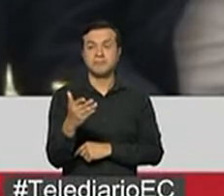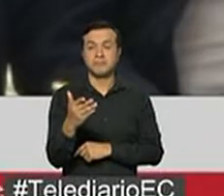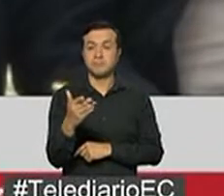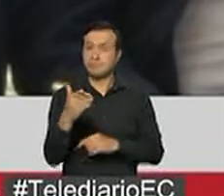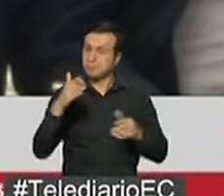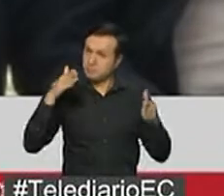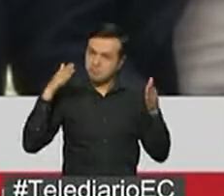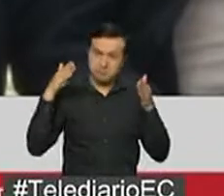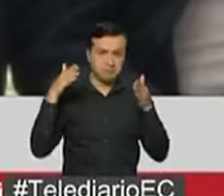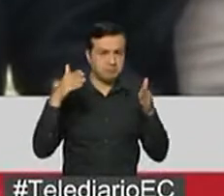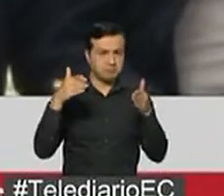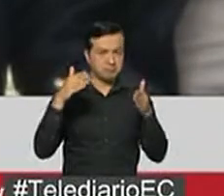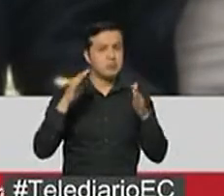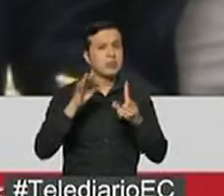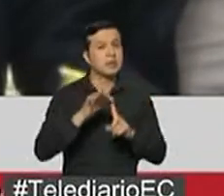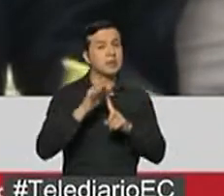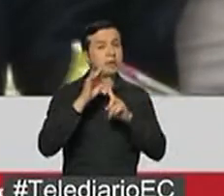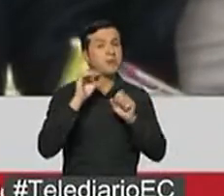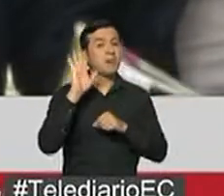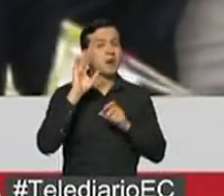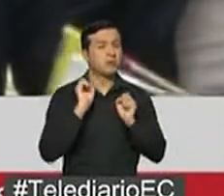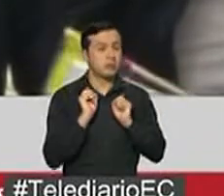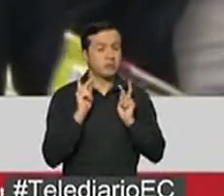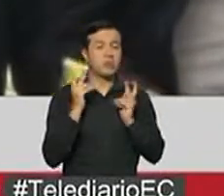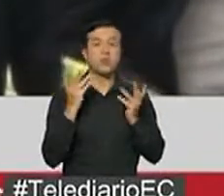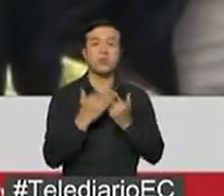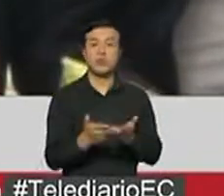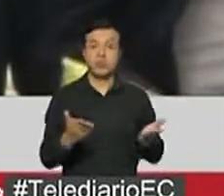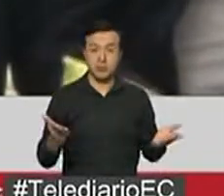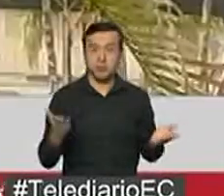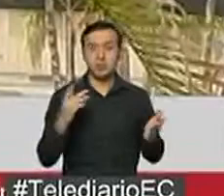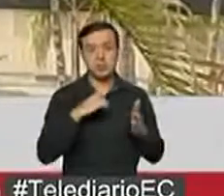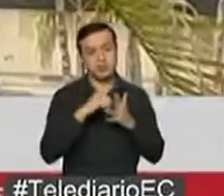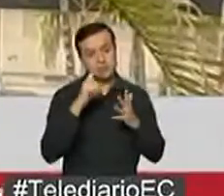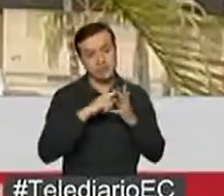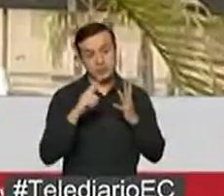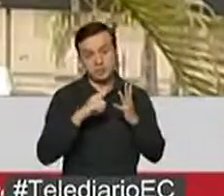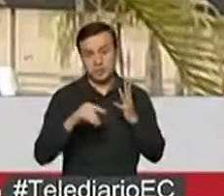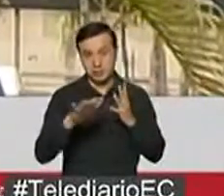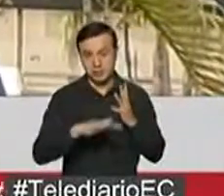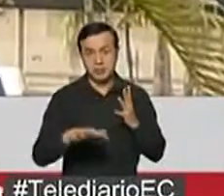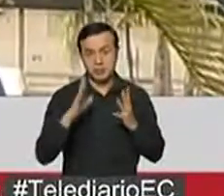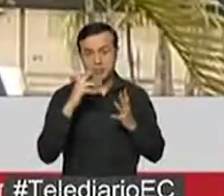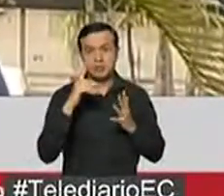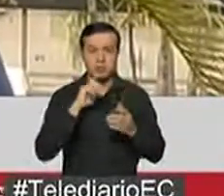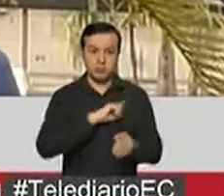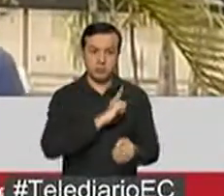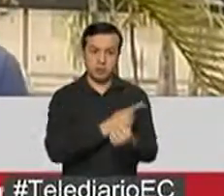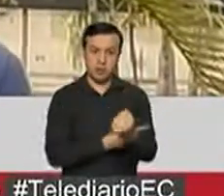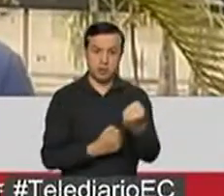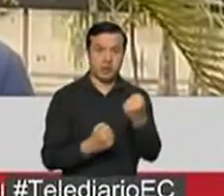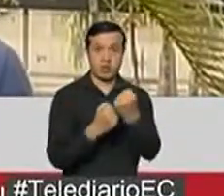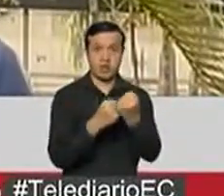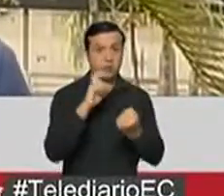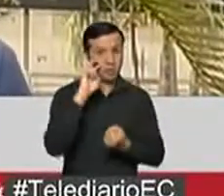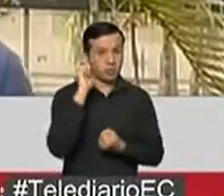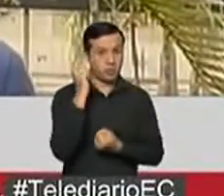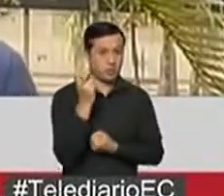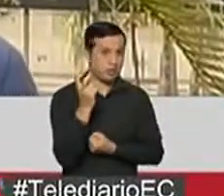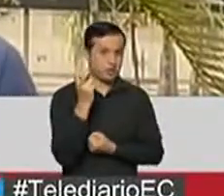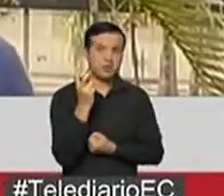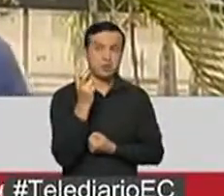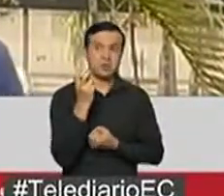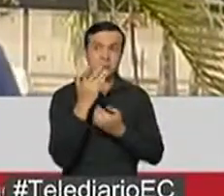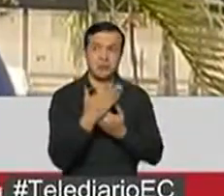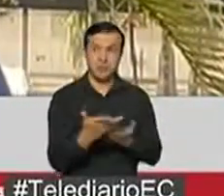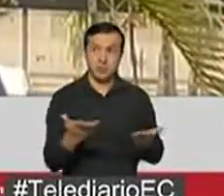su principal dicho de oportunidad es definitivamente la diversidad hemos estado fortaleciendo el turismo que se lo conoce como el mais